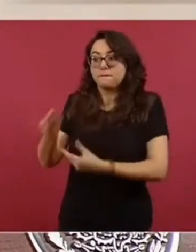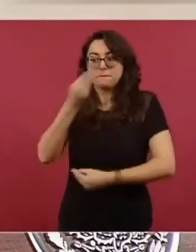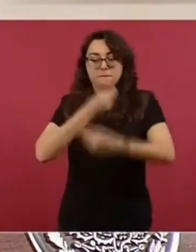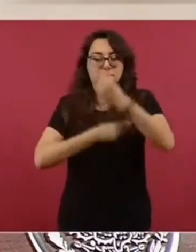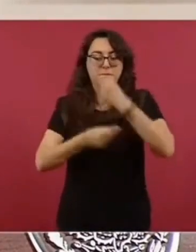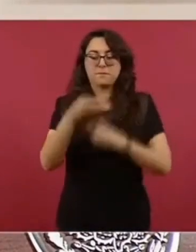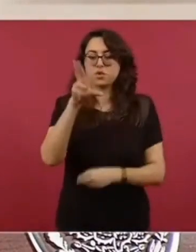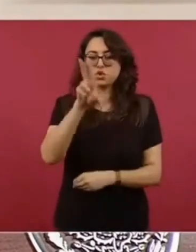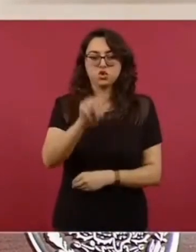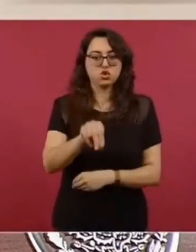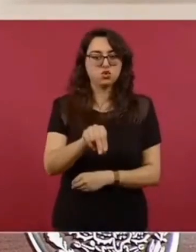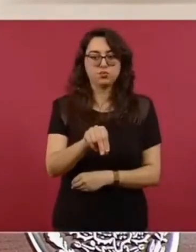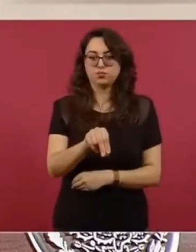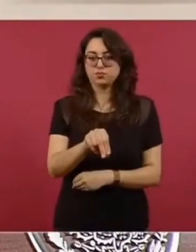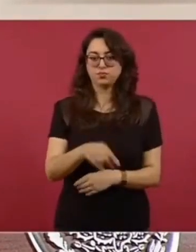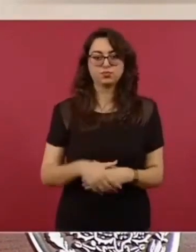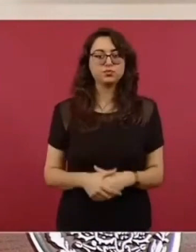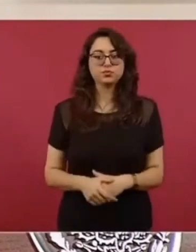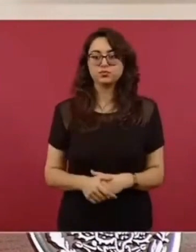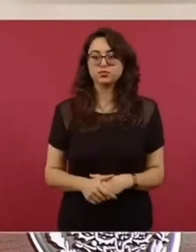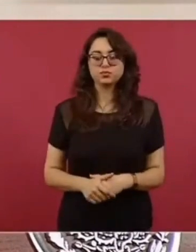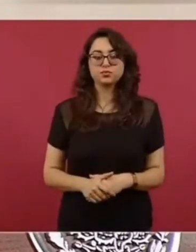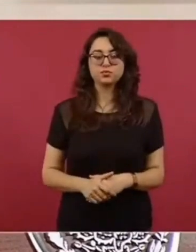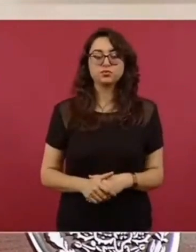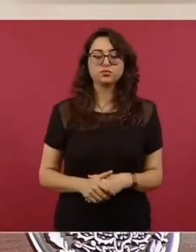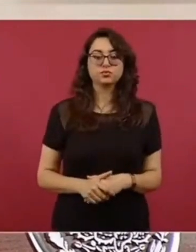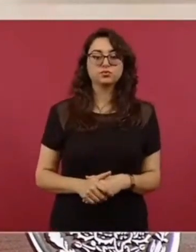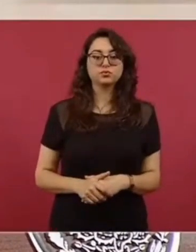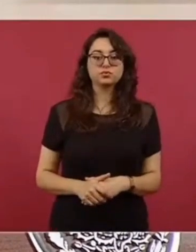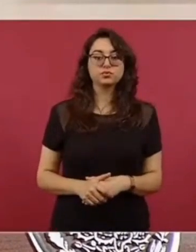para consumo humano.